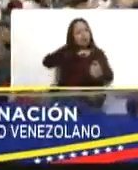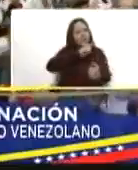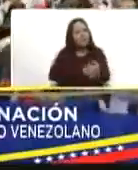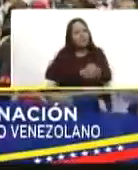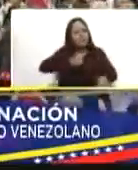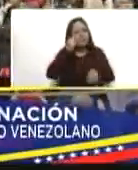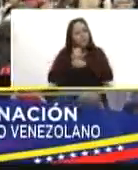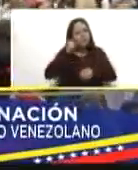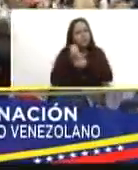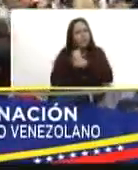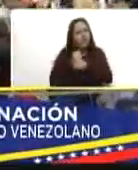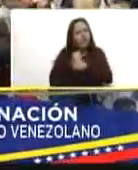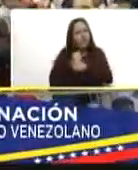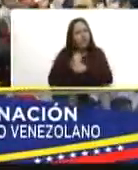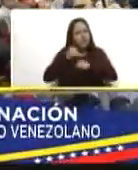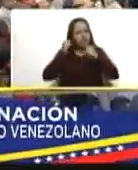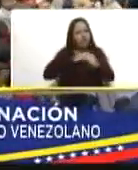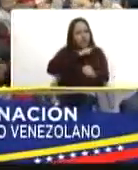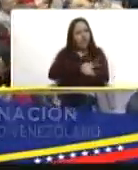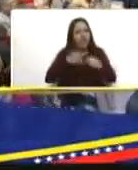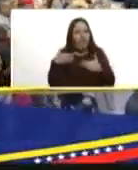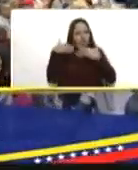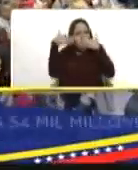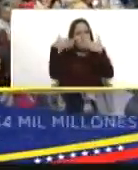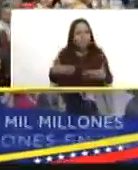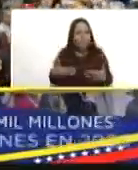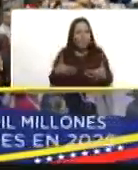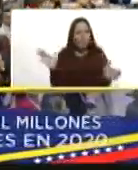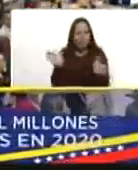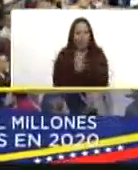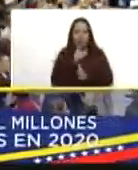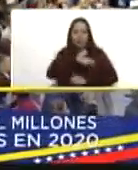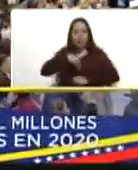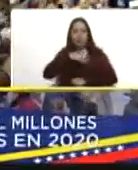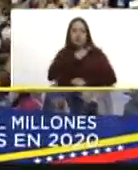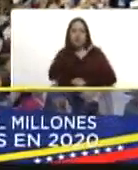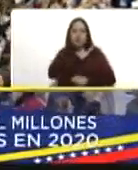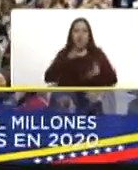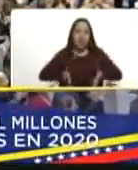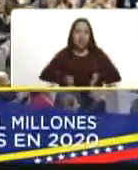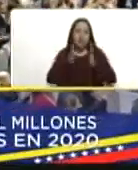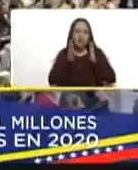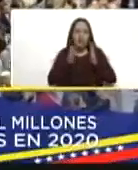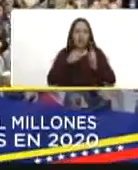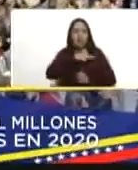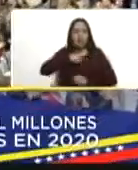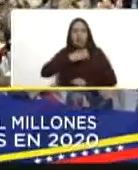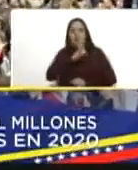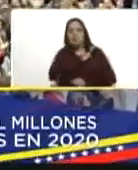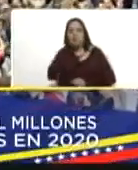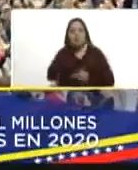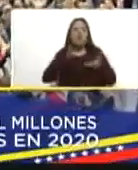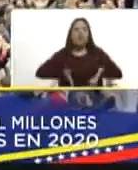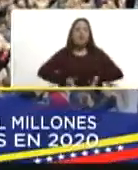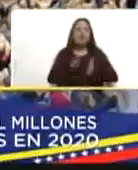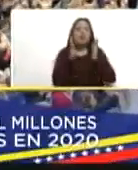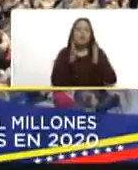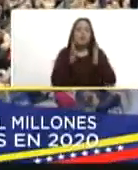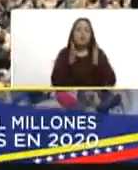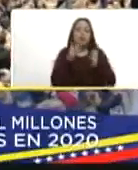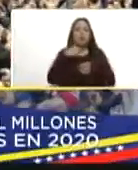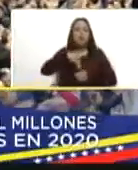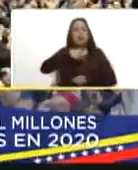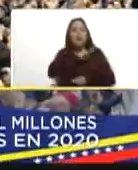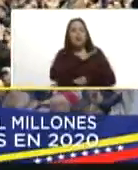apretando duro hacia delante y logrando nuestro propio camino nuestra propio camino nuestras